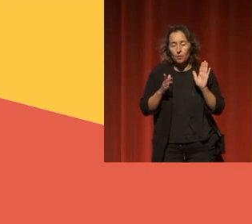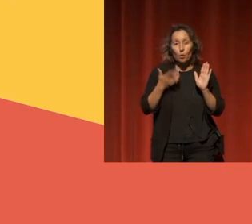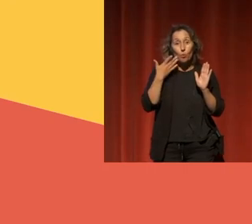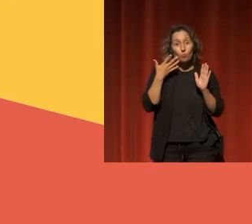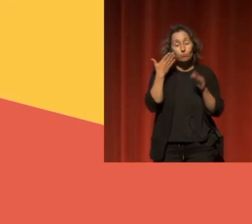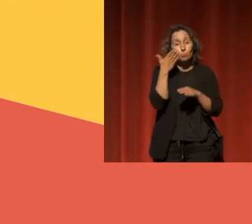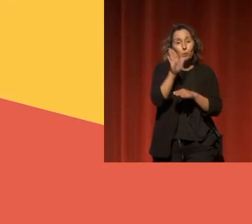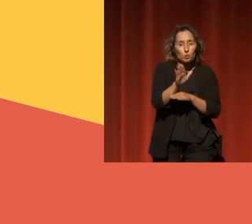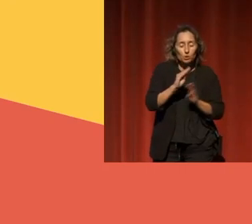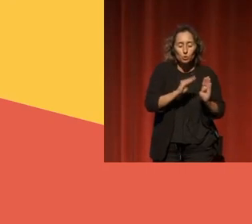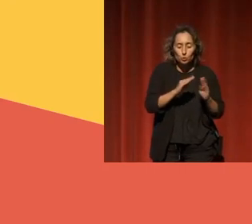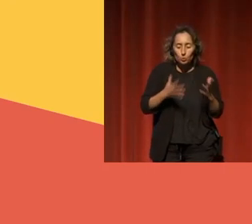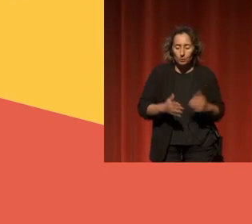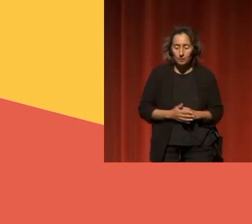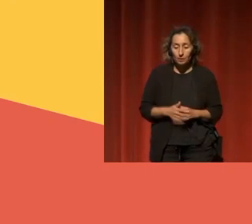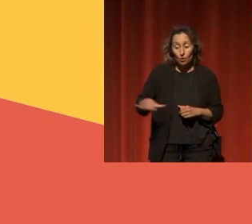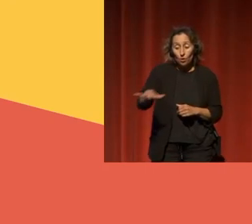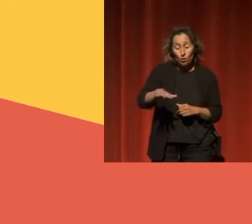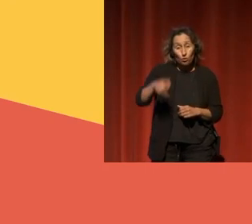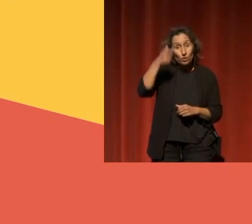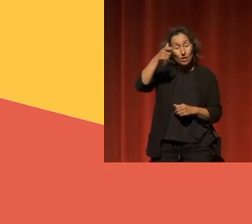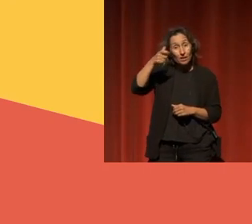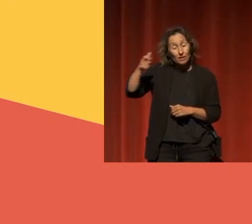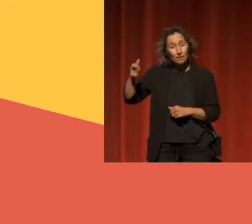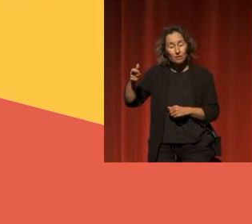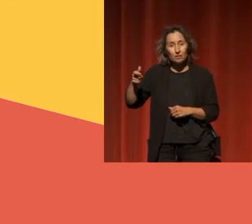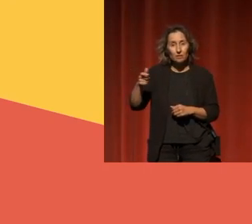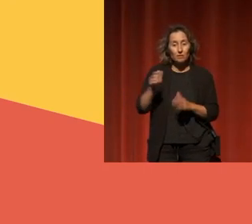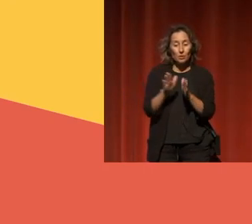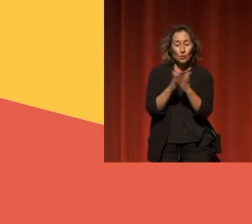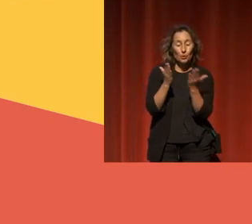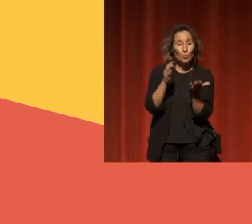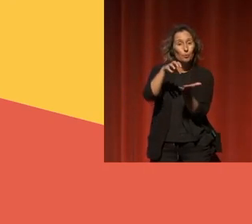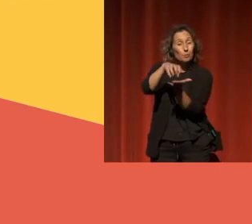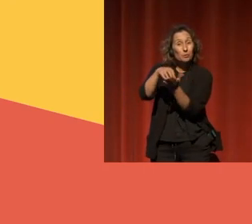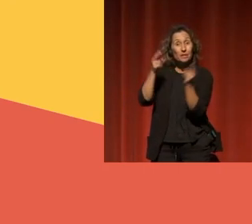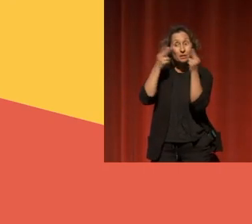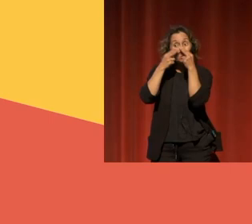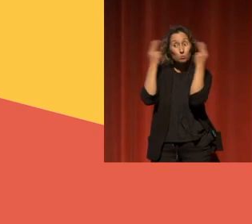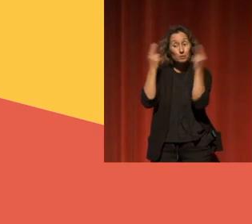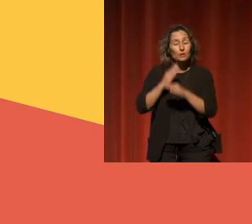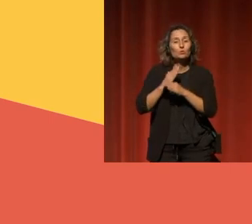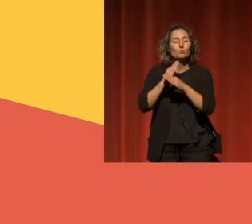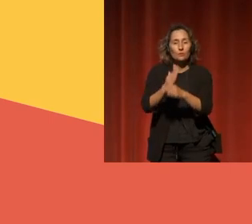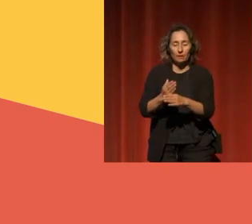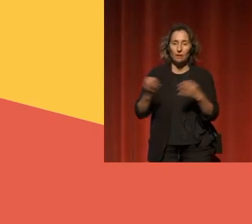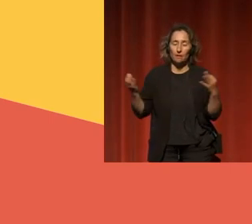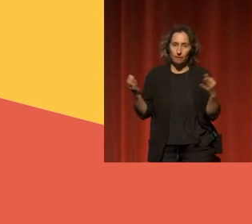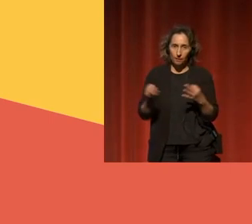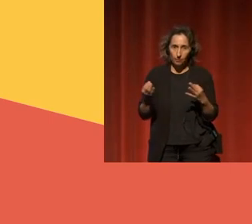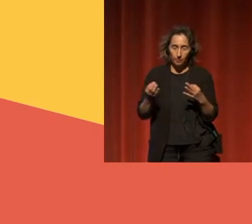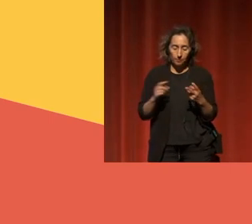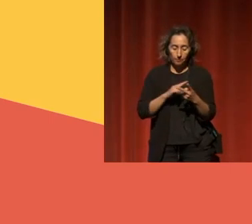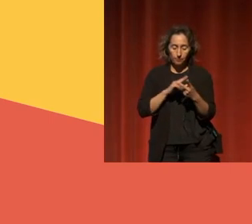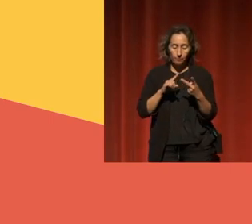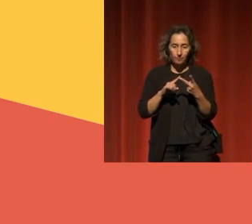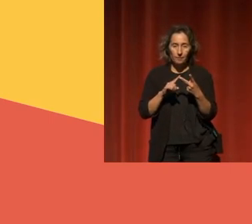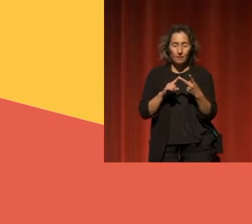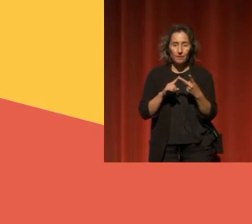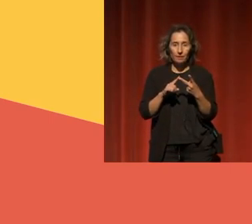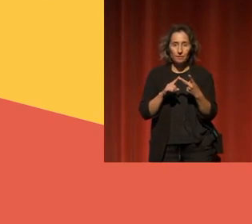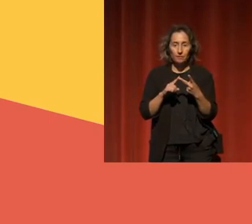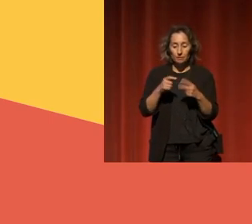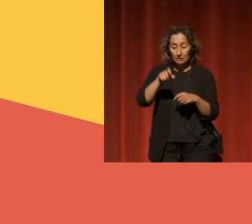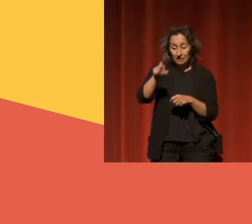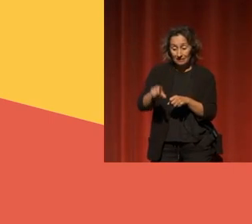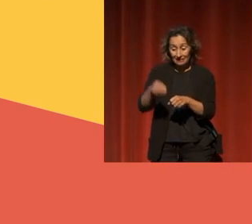bibliotecas que las zonas Rurales tengan dotación suficiente de bibliotecas públicas y y también contempla medidas de apoyo para los